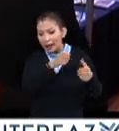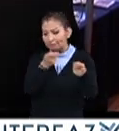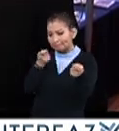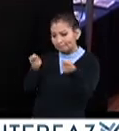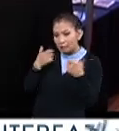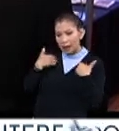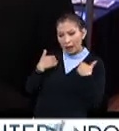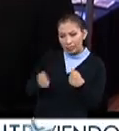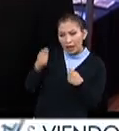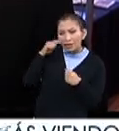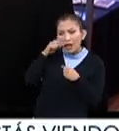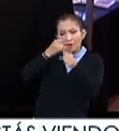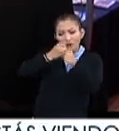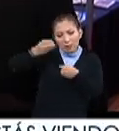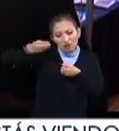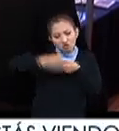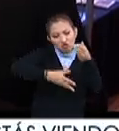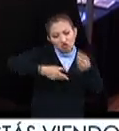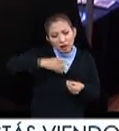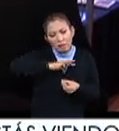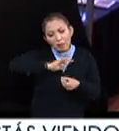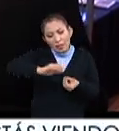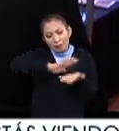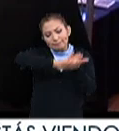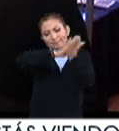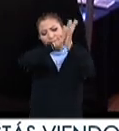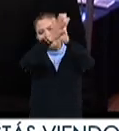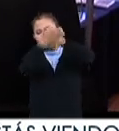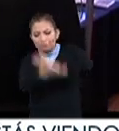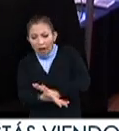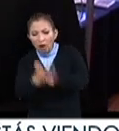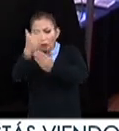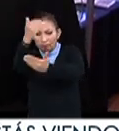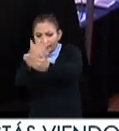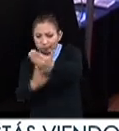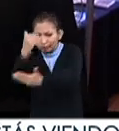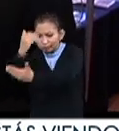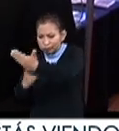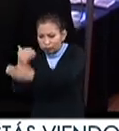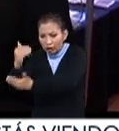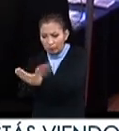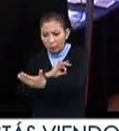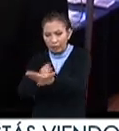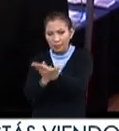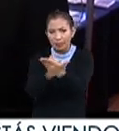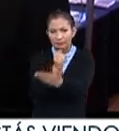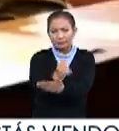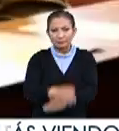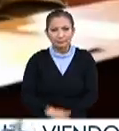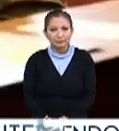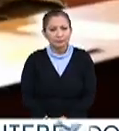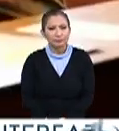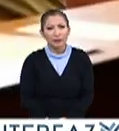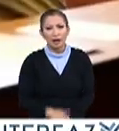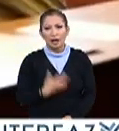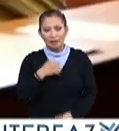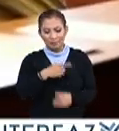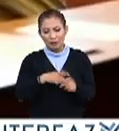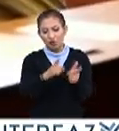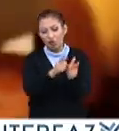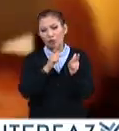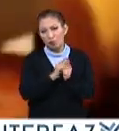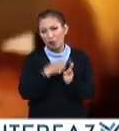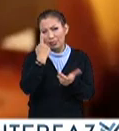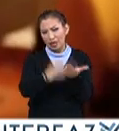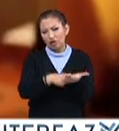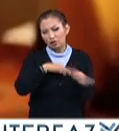para entender la información y poder obtener patrones, poder tomar decisiones. La plantilla académica